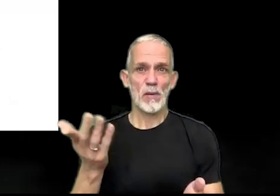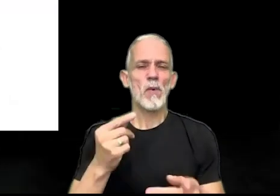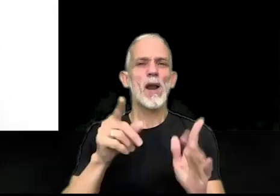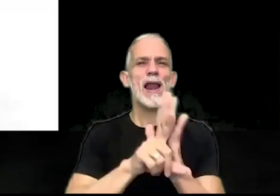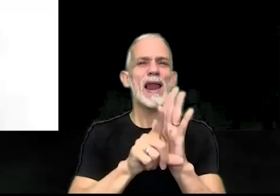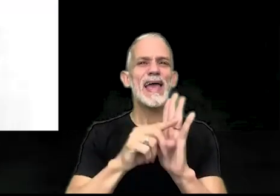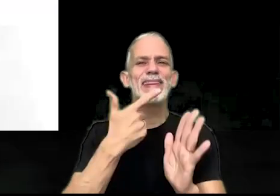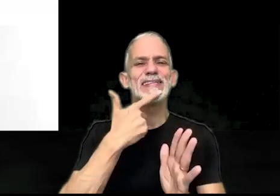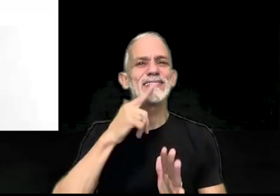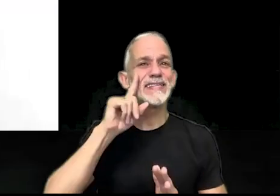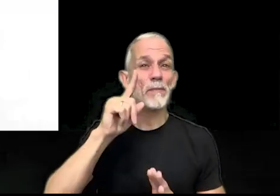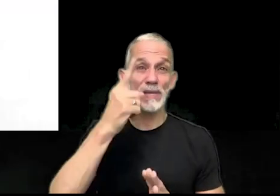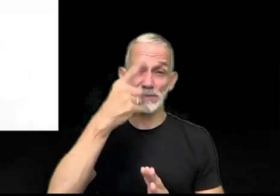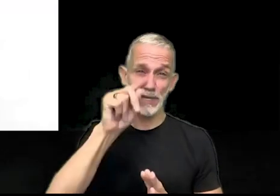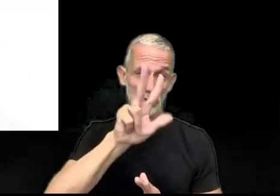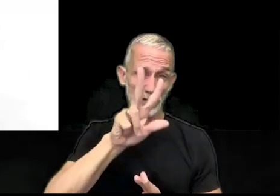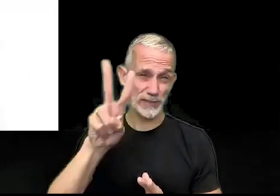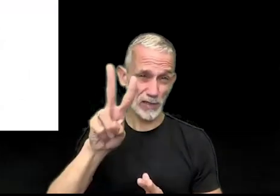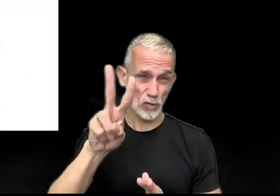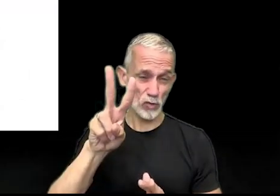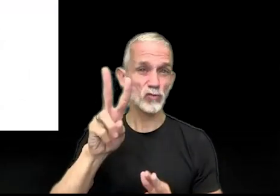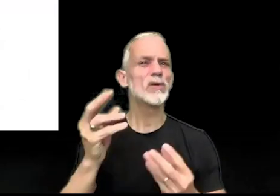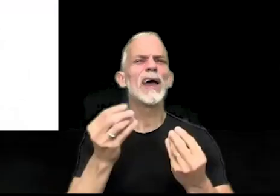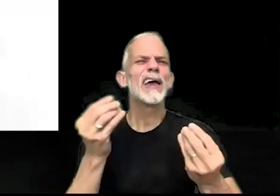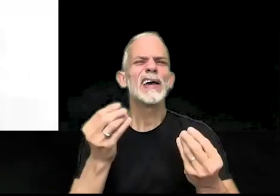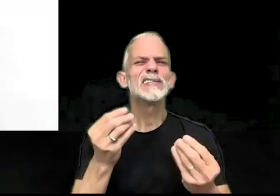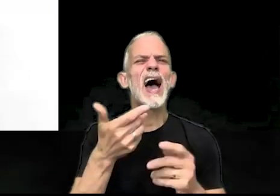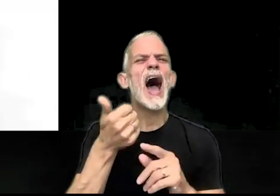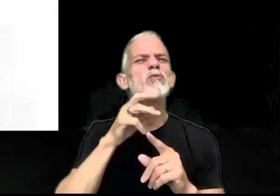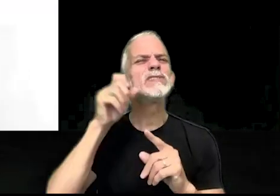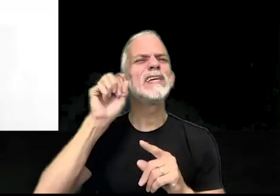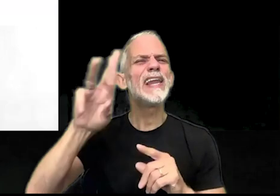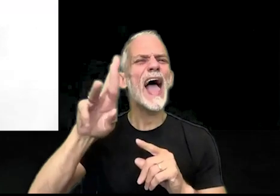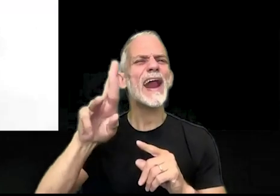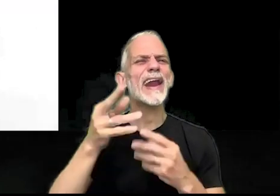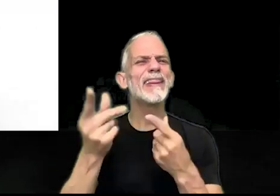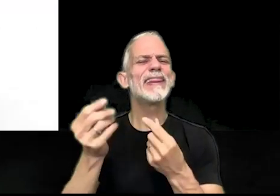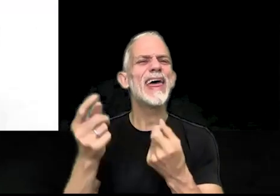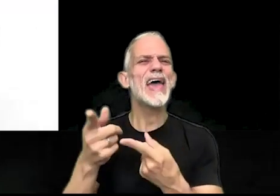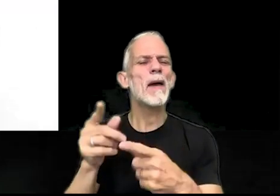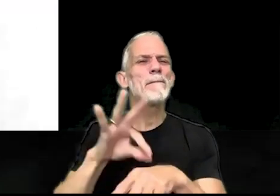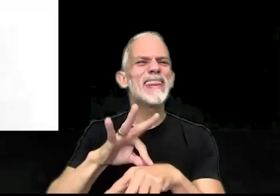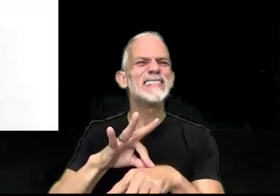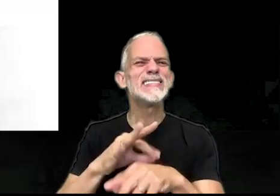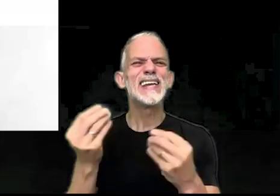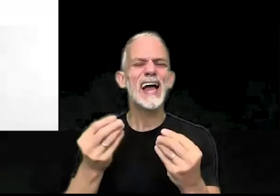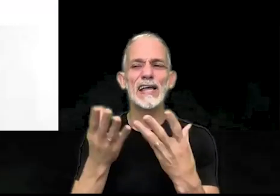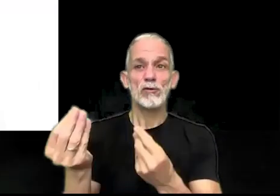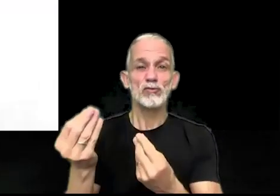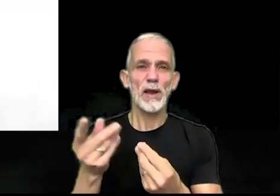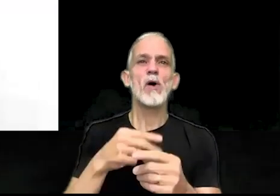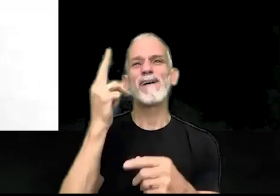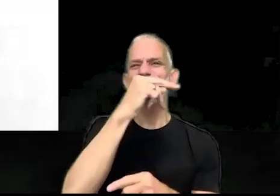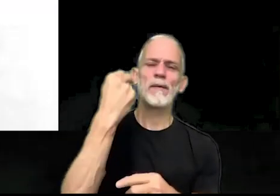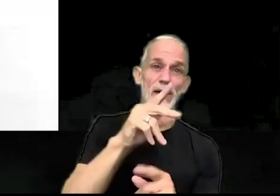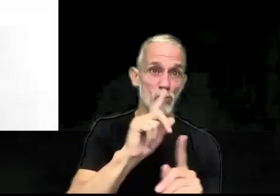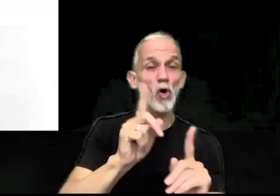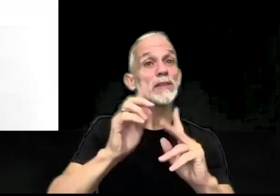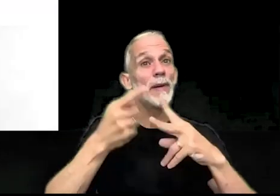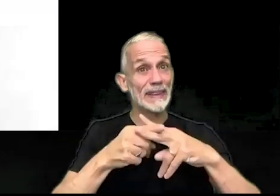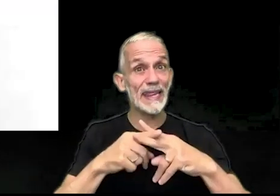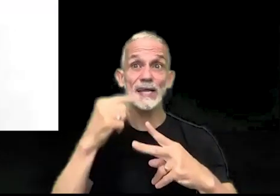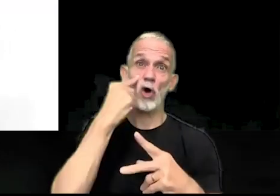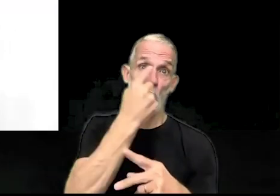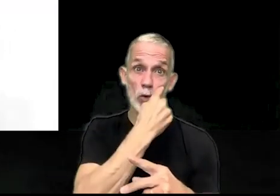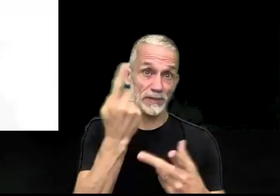través de la ley 17.132 que es un auxiliar de la medicina. No solamente un enfermero, es un